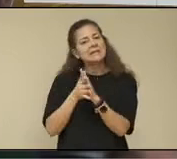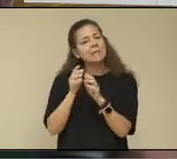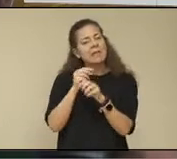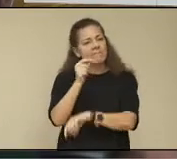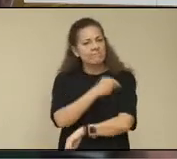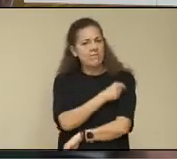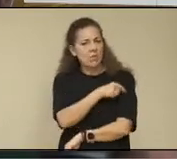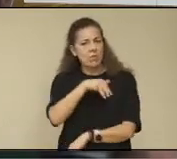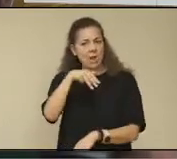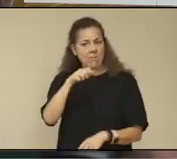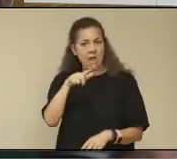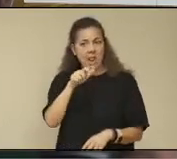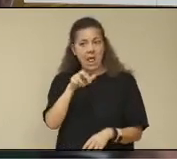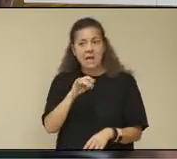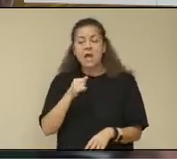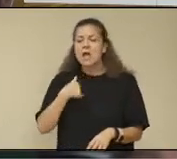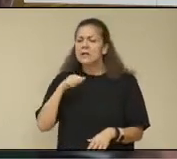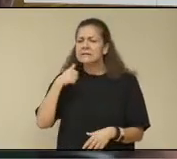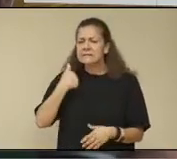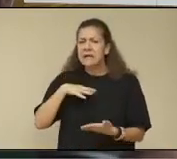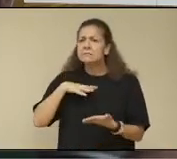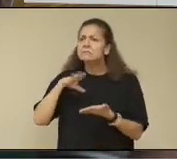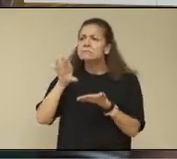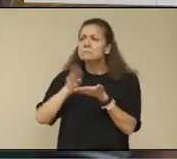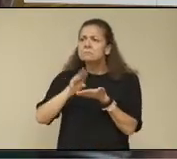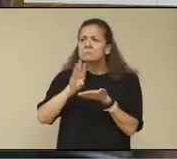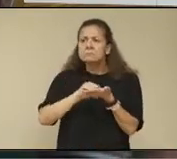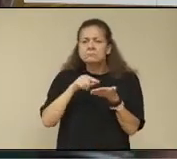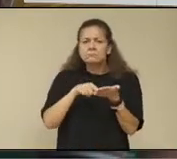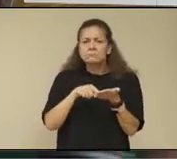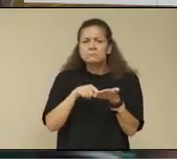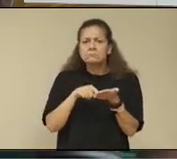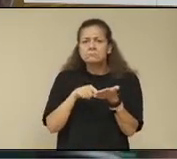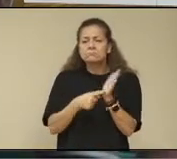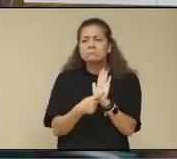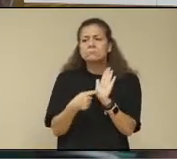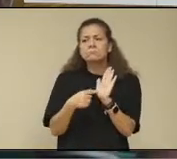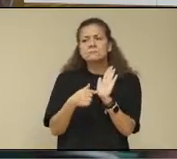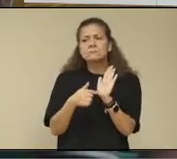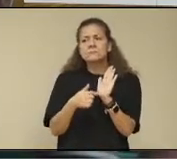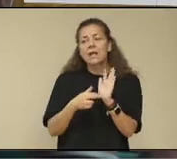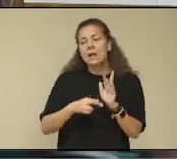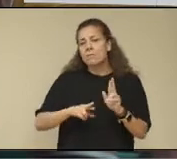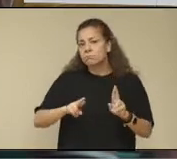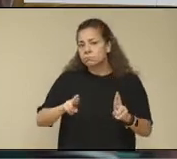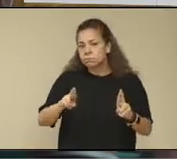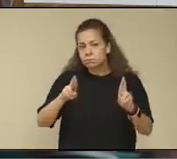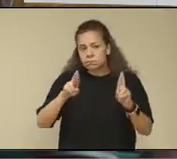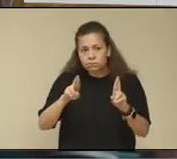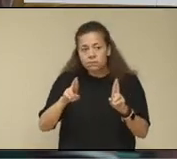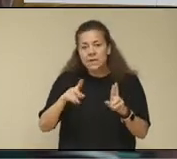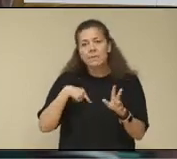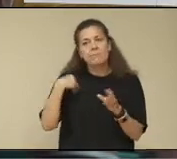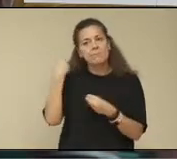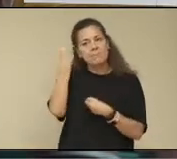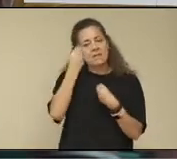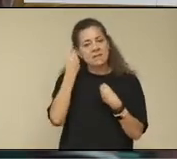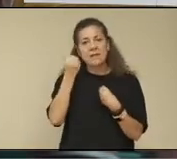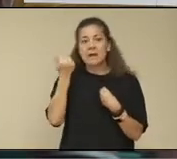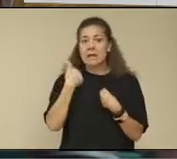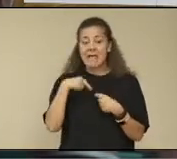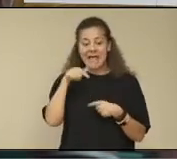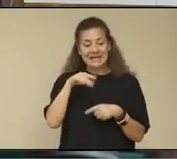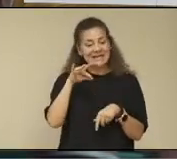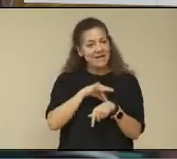malaria, y ya se recogía pues, que eran esperanzadores y que se esperaba que se pudiera